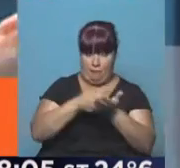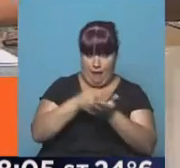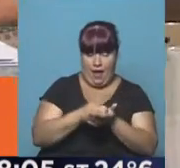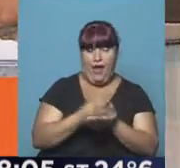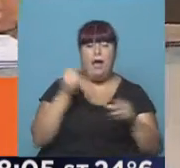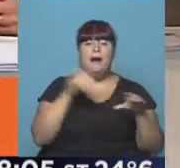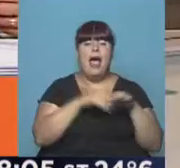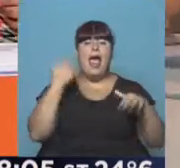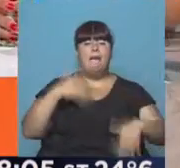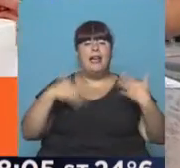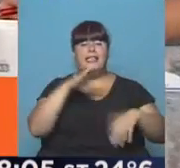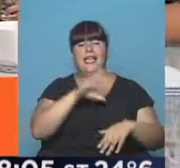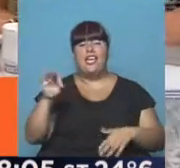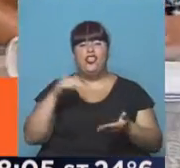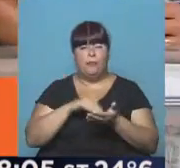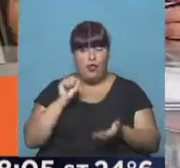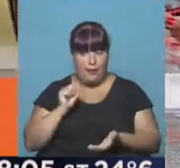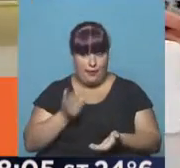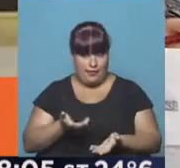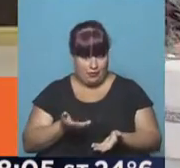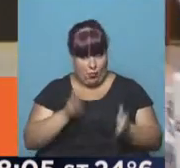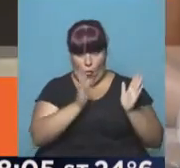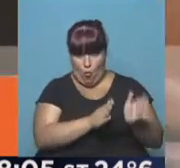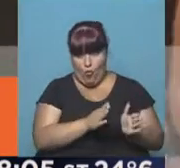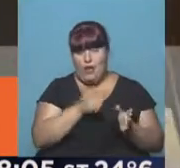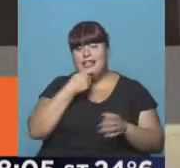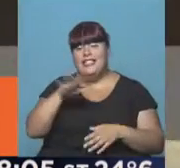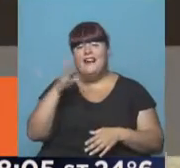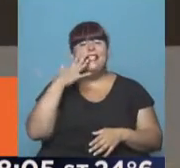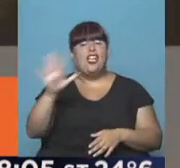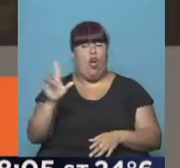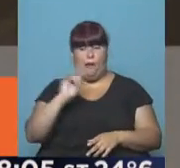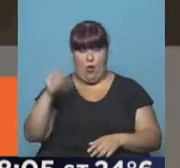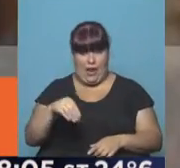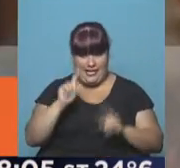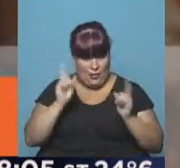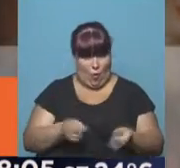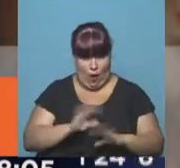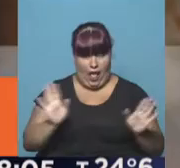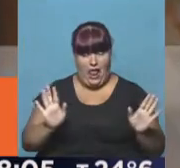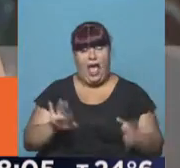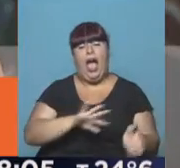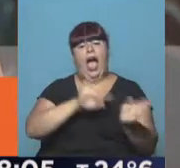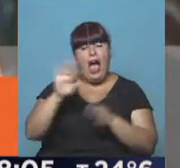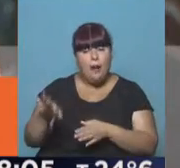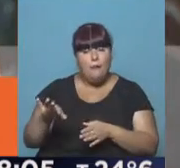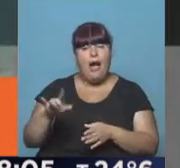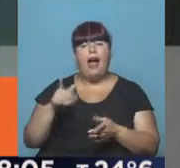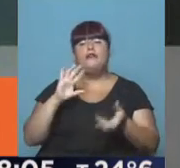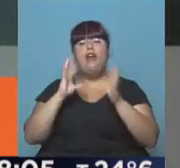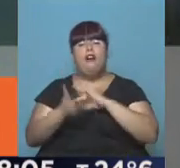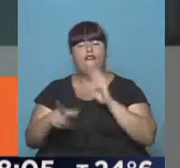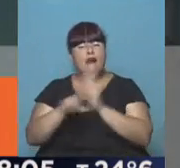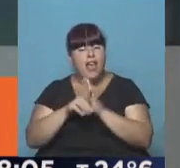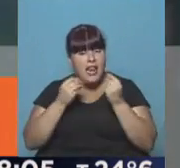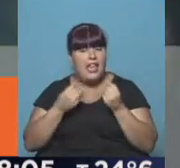un fondo de emergencia de 500 millones de pesos por un lado que si fueran 5.000 tampoco alcanzan y por otro lado como herramientas las